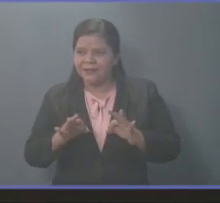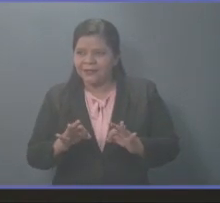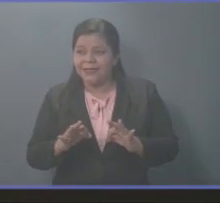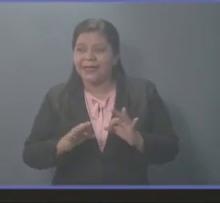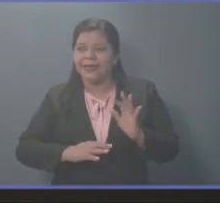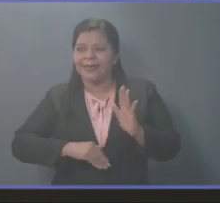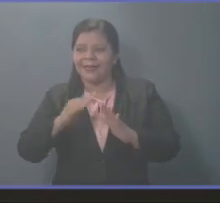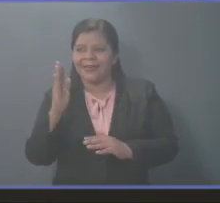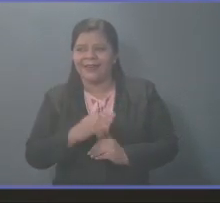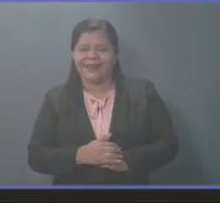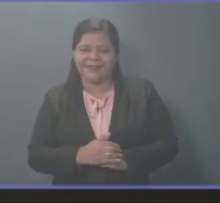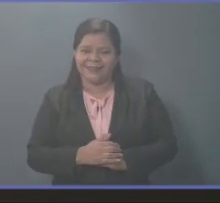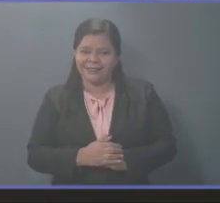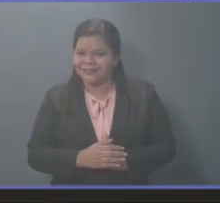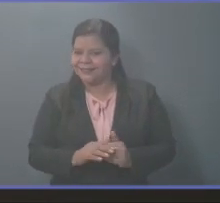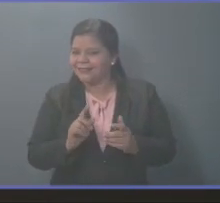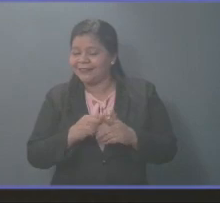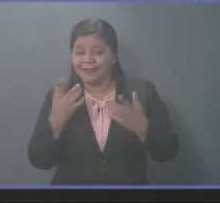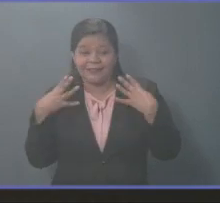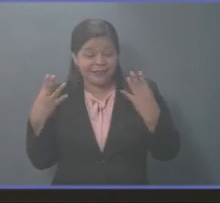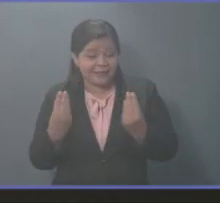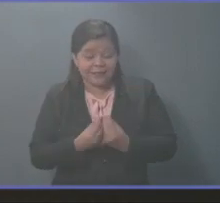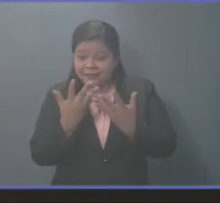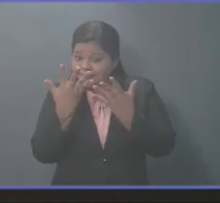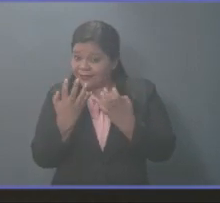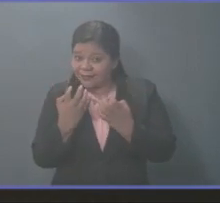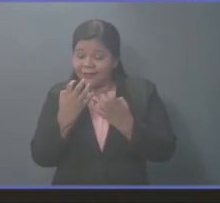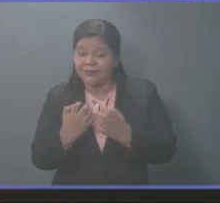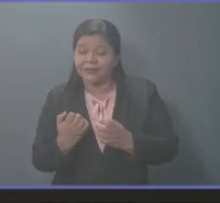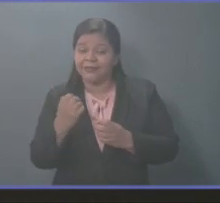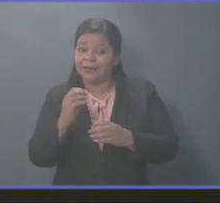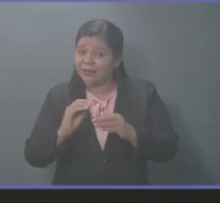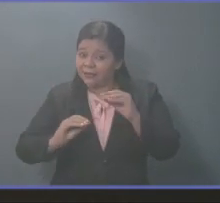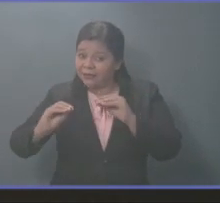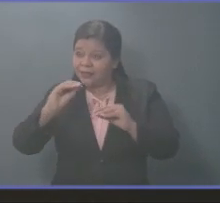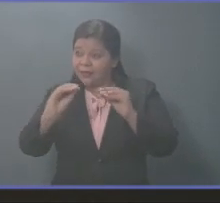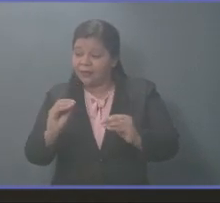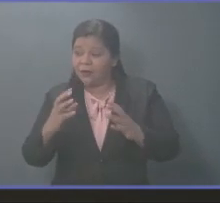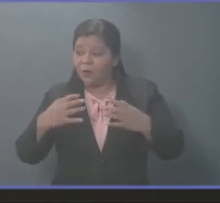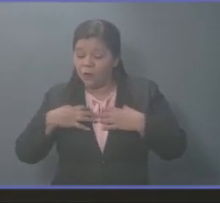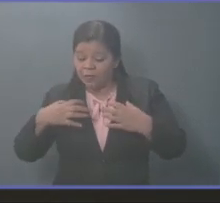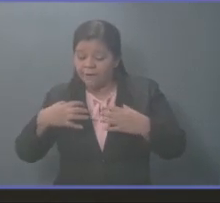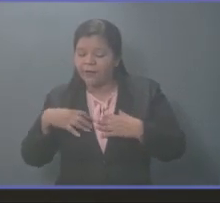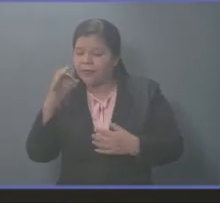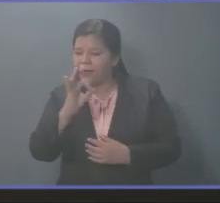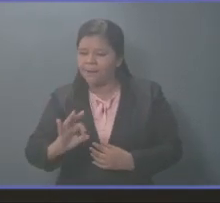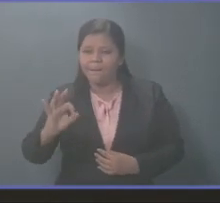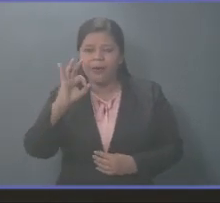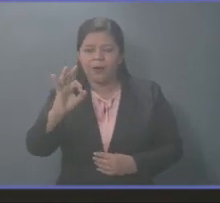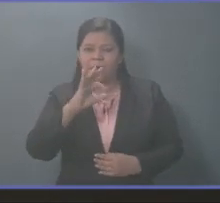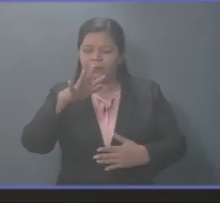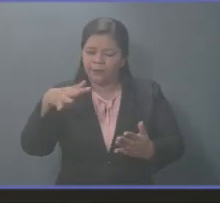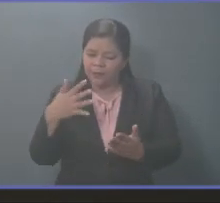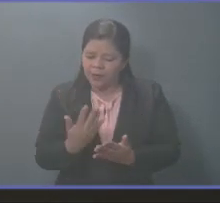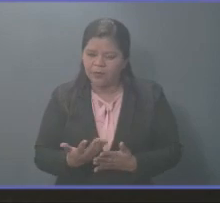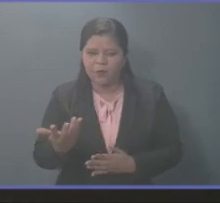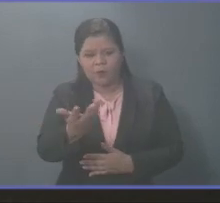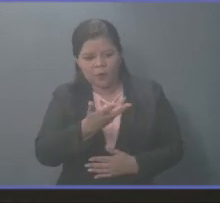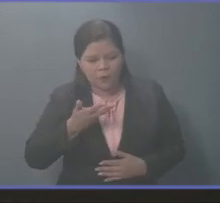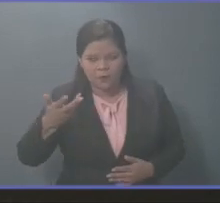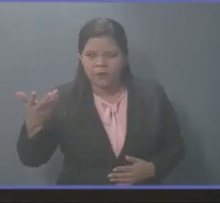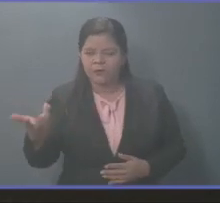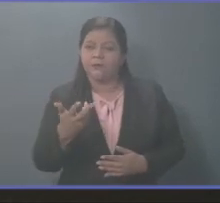paz en una sociedad que quiere construir una vida mejor para todas y todos los